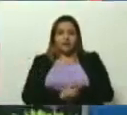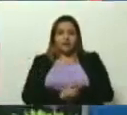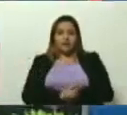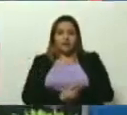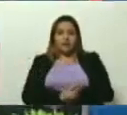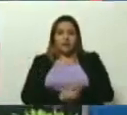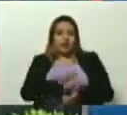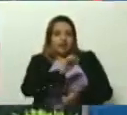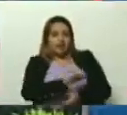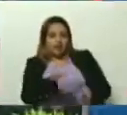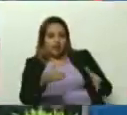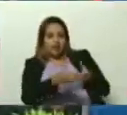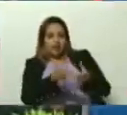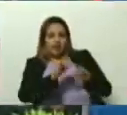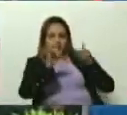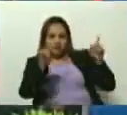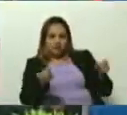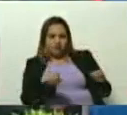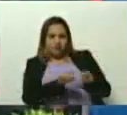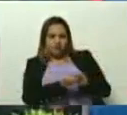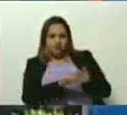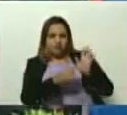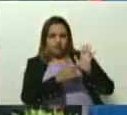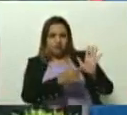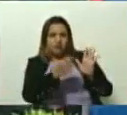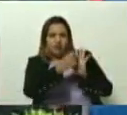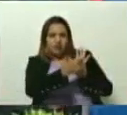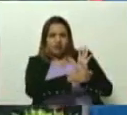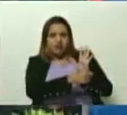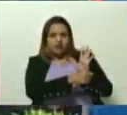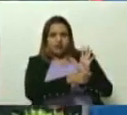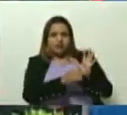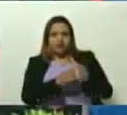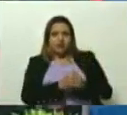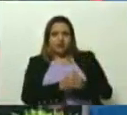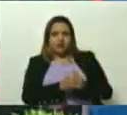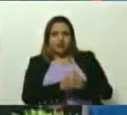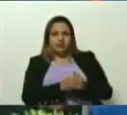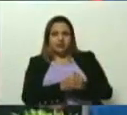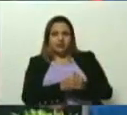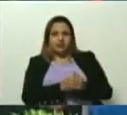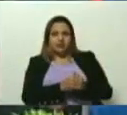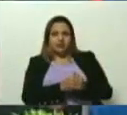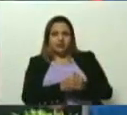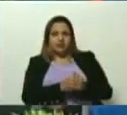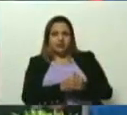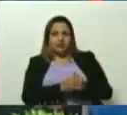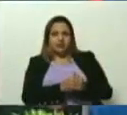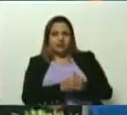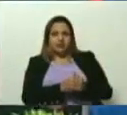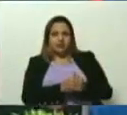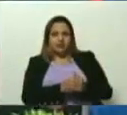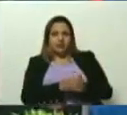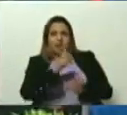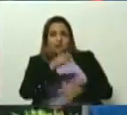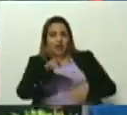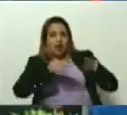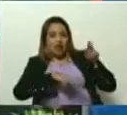productora nos está sacando algo en la pizarra, vamos a ver qué está escribiendo Arajade. Prevenidos con la Expo Portuguesa. Ahora tenemos otra